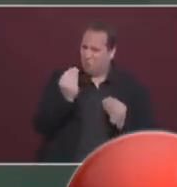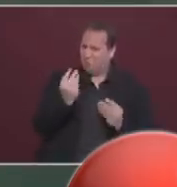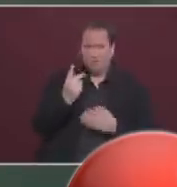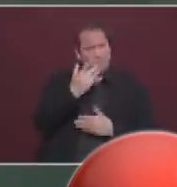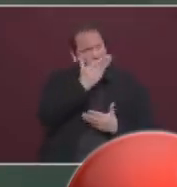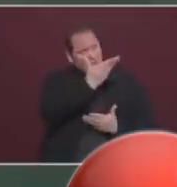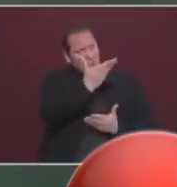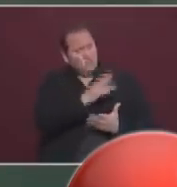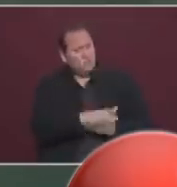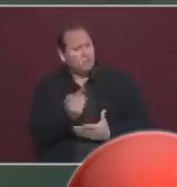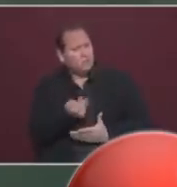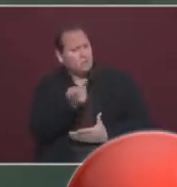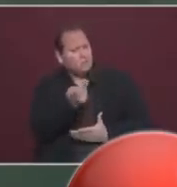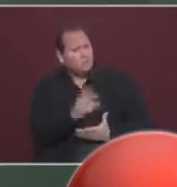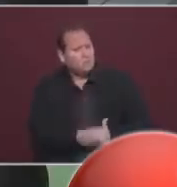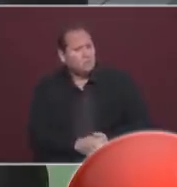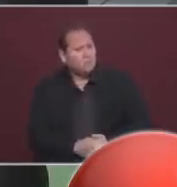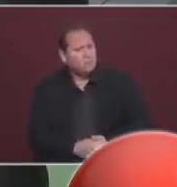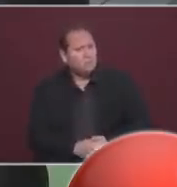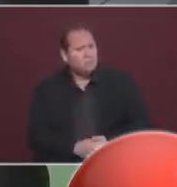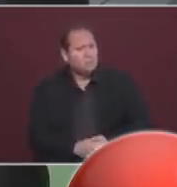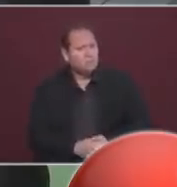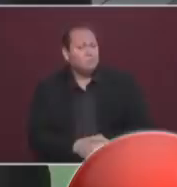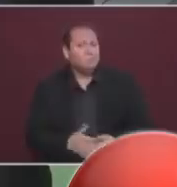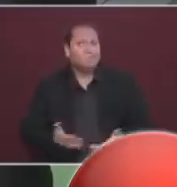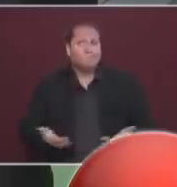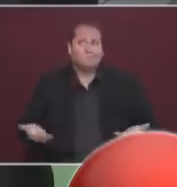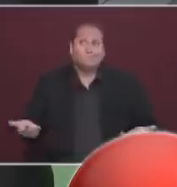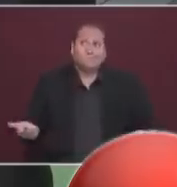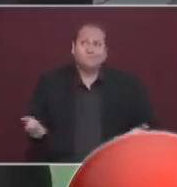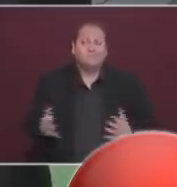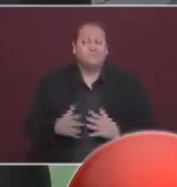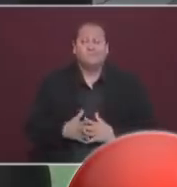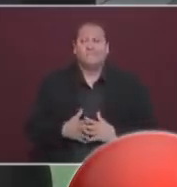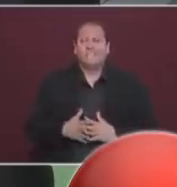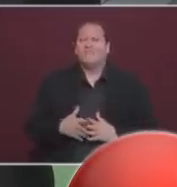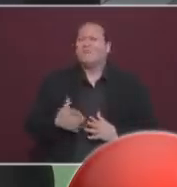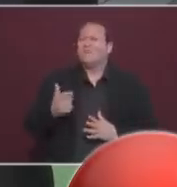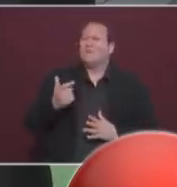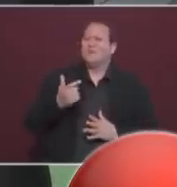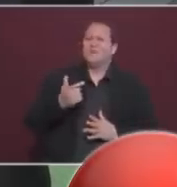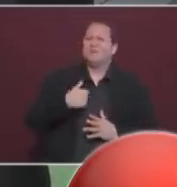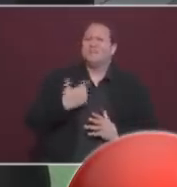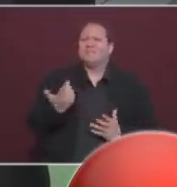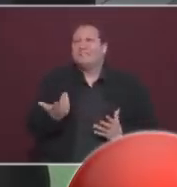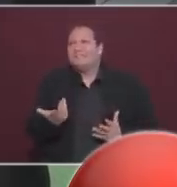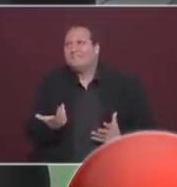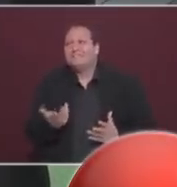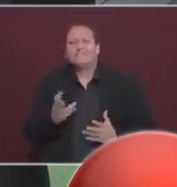¿Cómo ve la respuesta de España? Pues no voy a